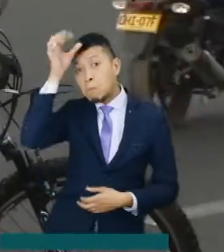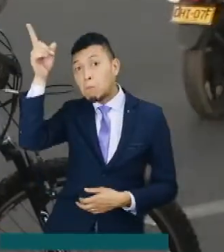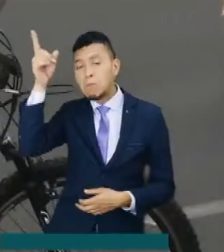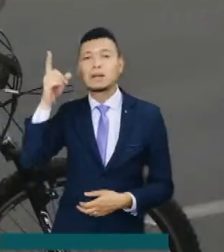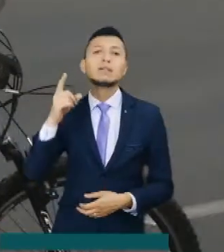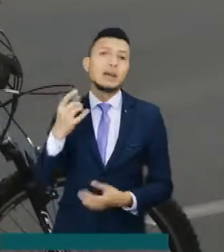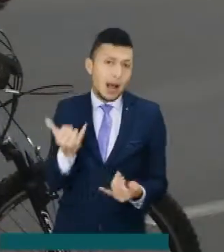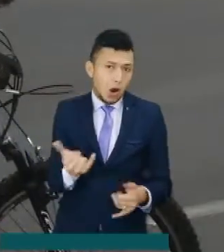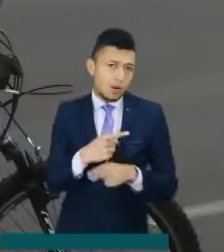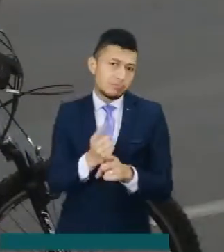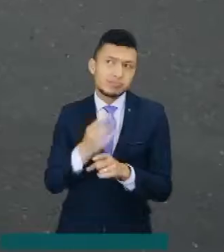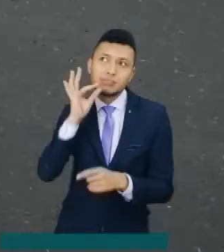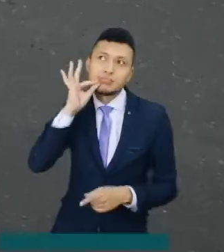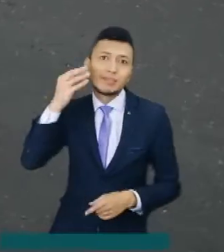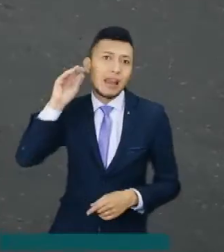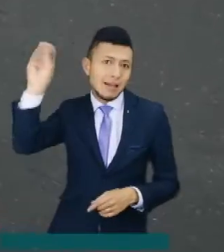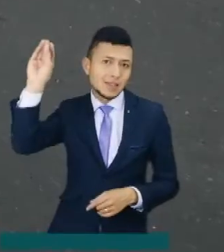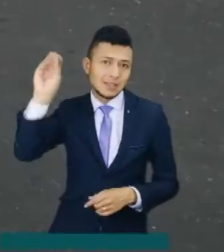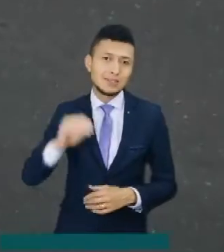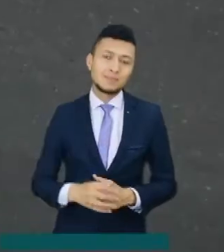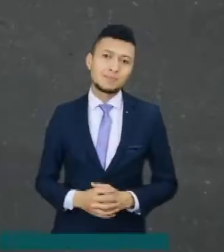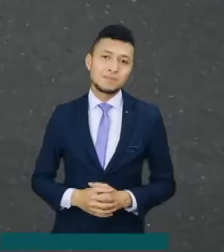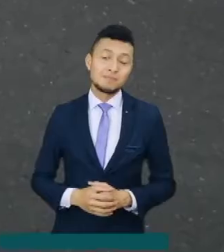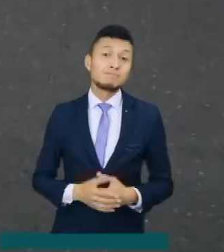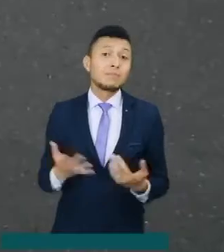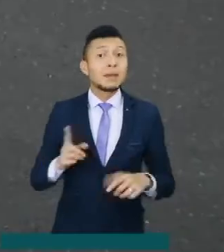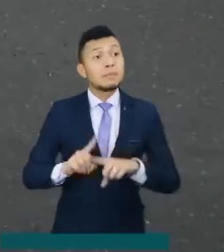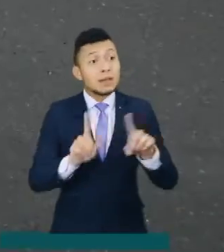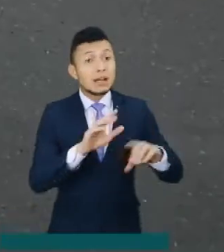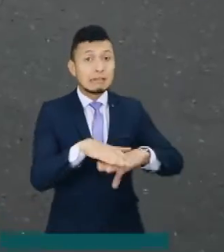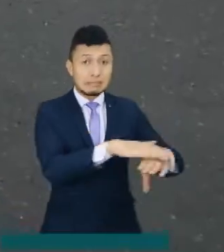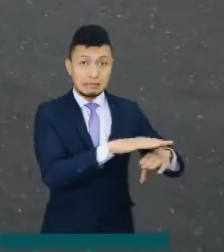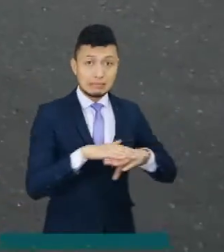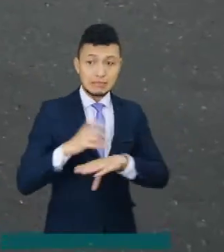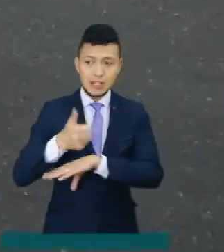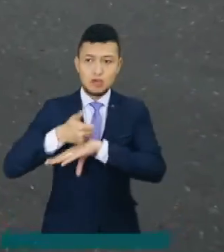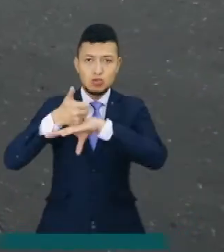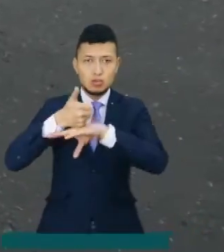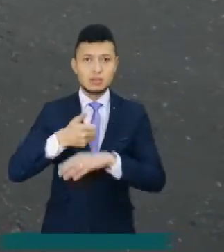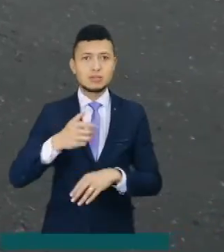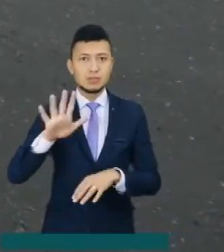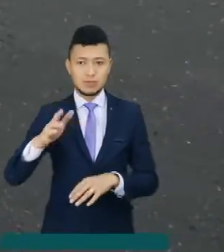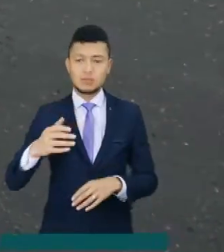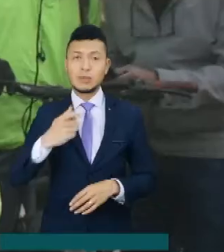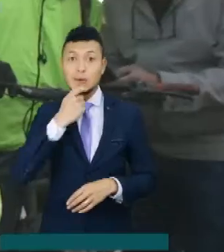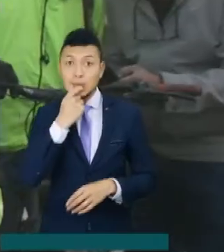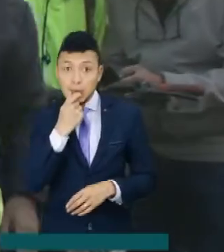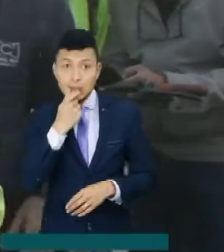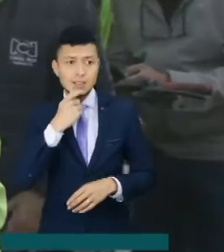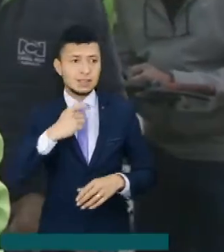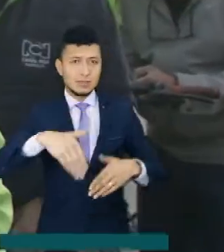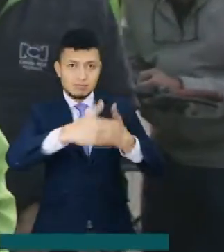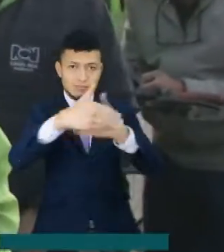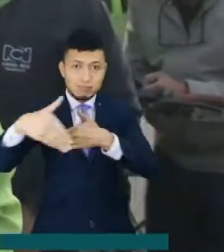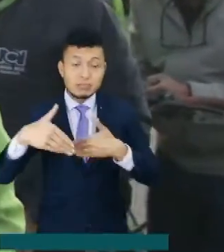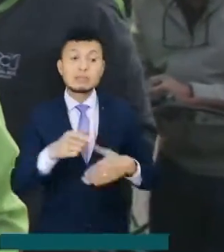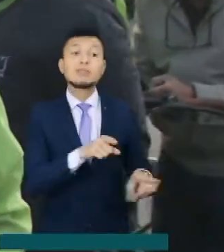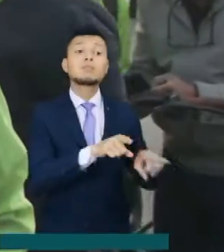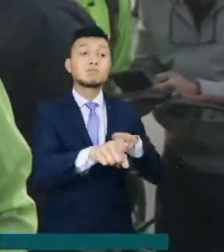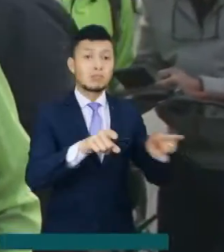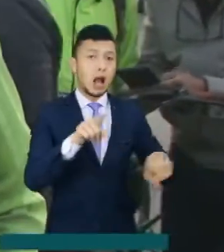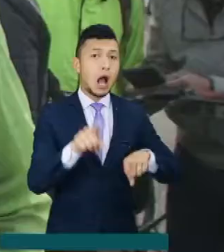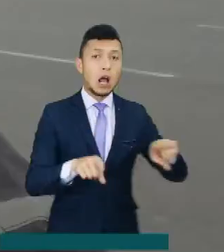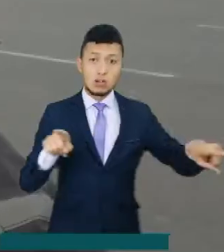saber, entonces ahora es más rápido. Sin embargo, alertan a las autoridades de tránsito sobre los peligros en la vía, como la imprudencia de otros actores